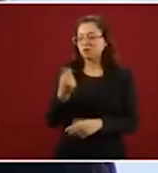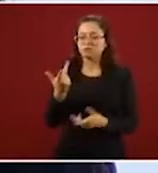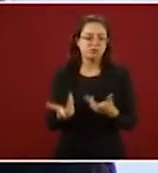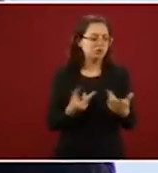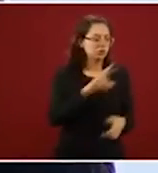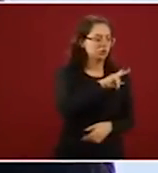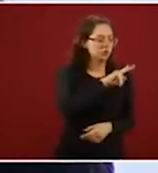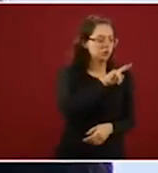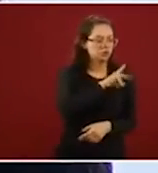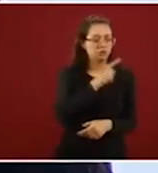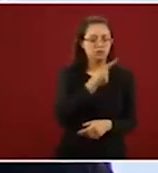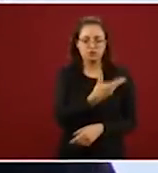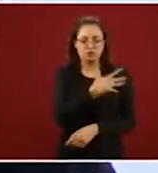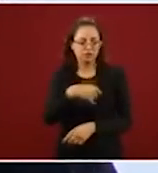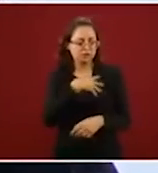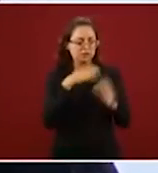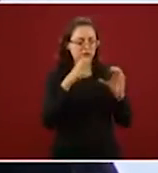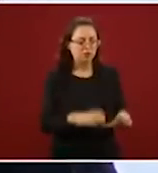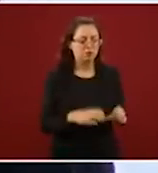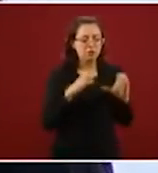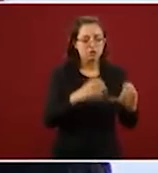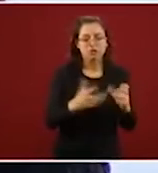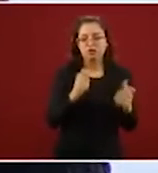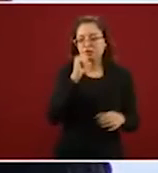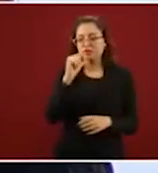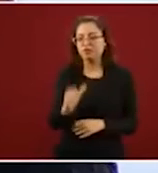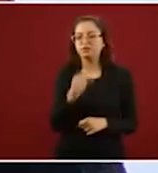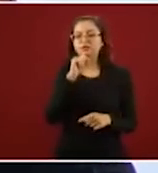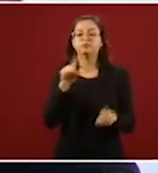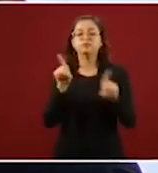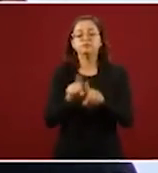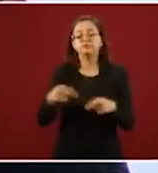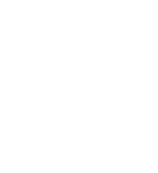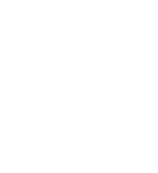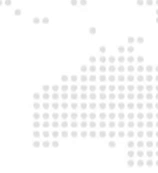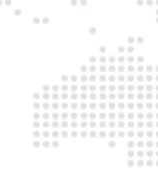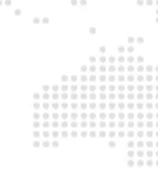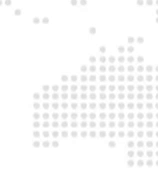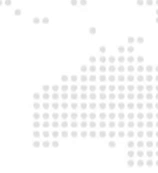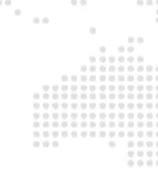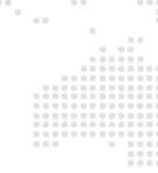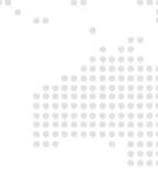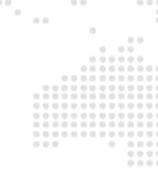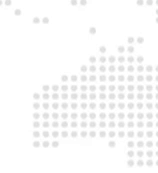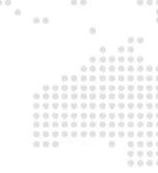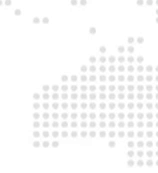que eran dependientes de sus hijos y que quedaron como responsables de los menores.